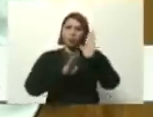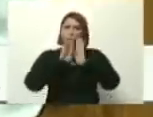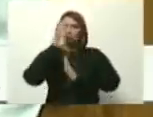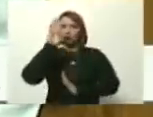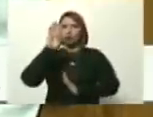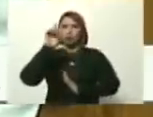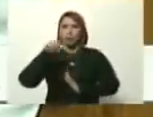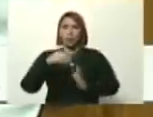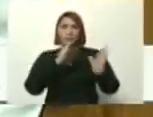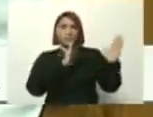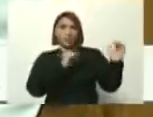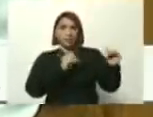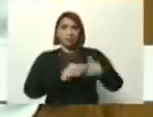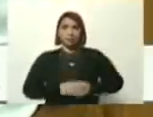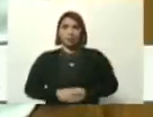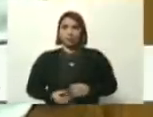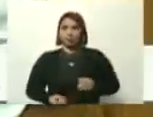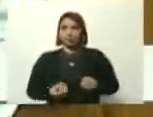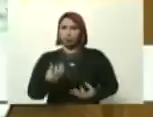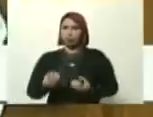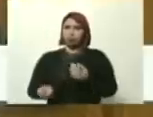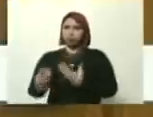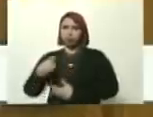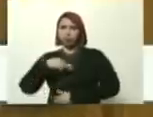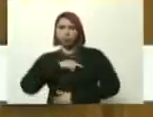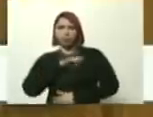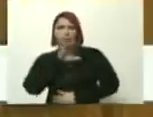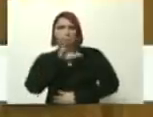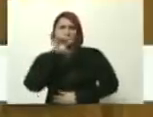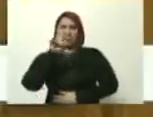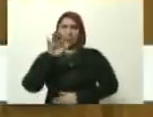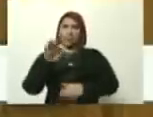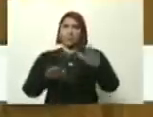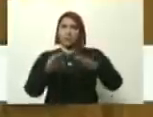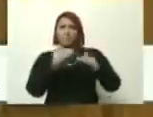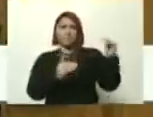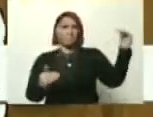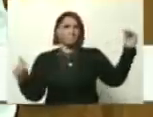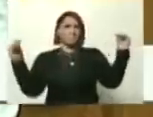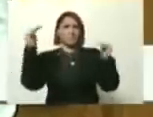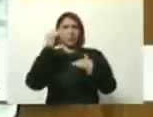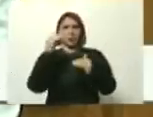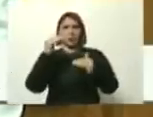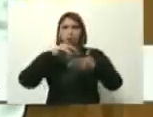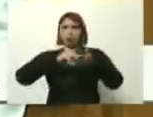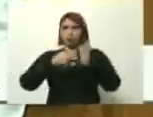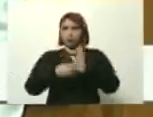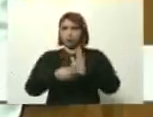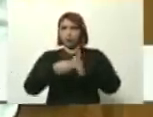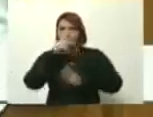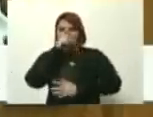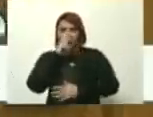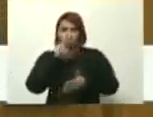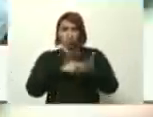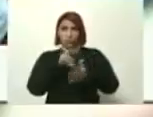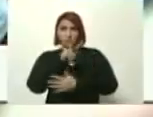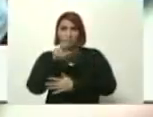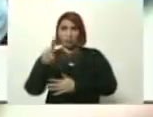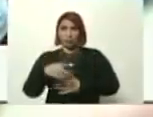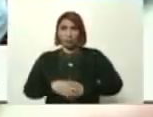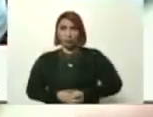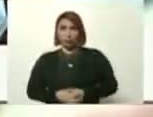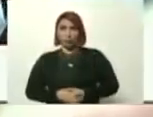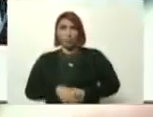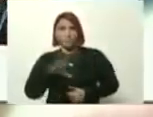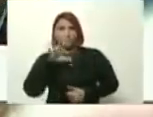de esperanza, de florecimiento para nuestra patria, aún muchísimo mayor de lo que ha significado el año 2021 para